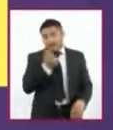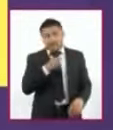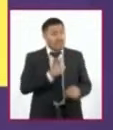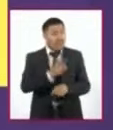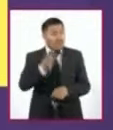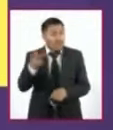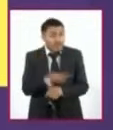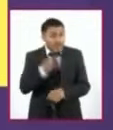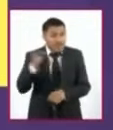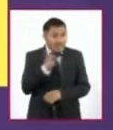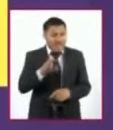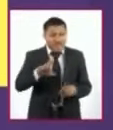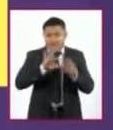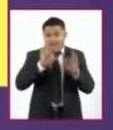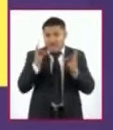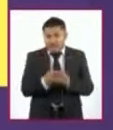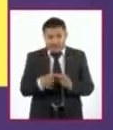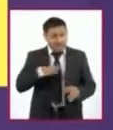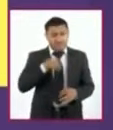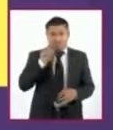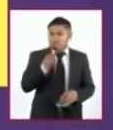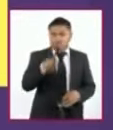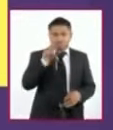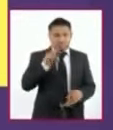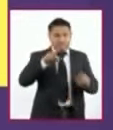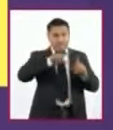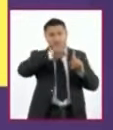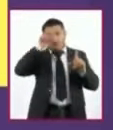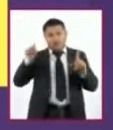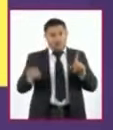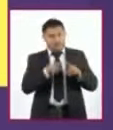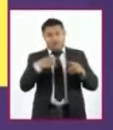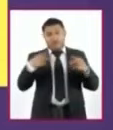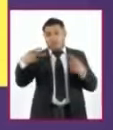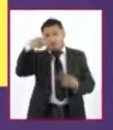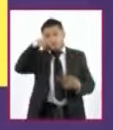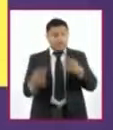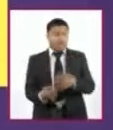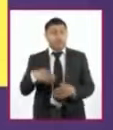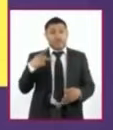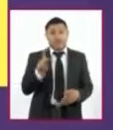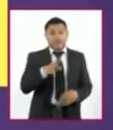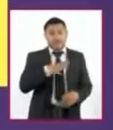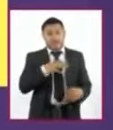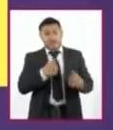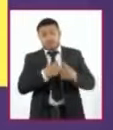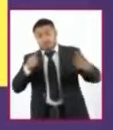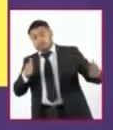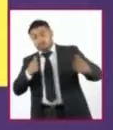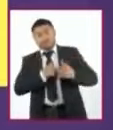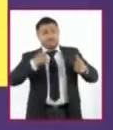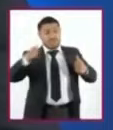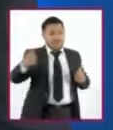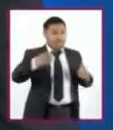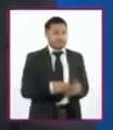pasaría si una figura tiene los mismos lados, los mismos ángulos, pero está a una distancia distinta del eje de